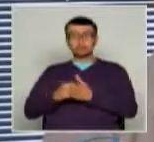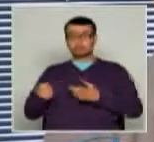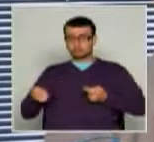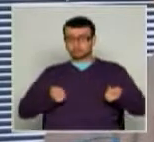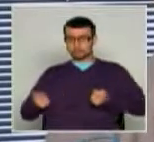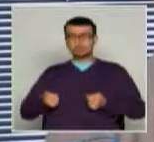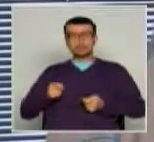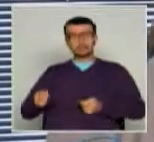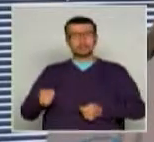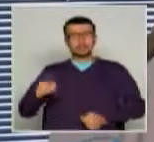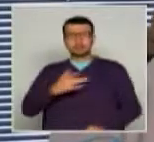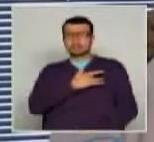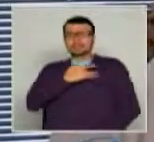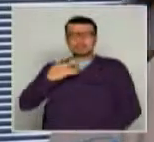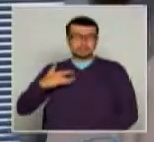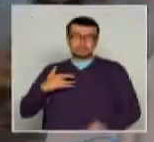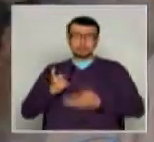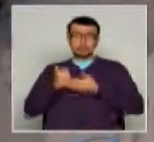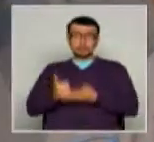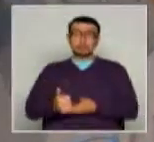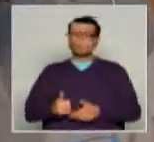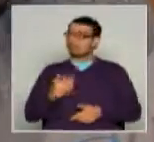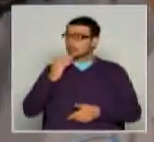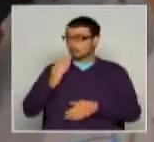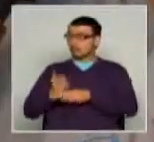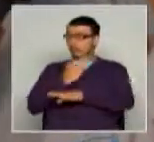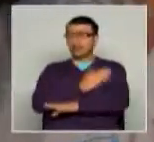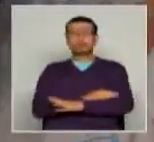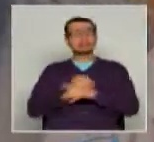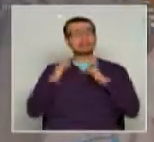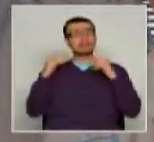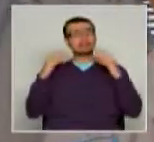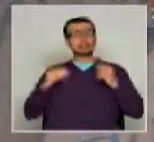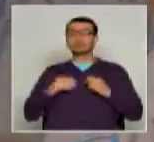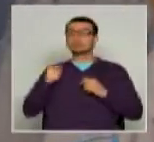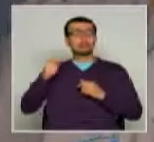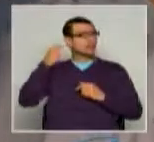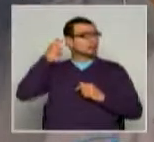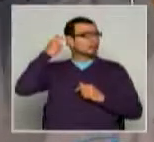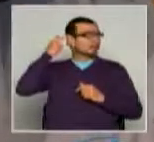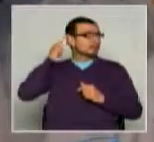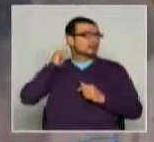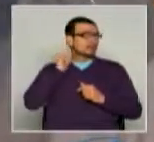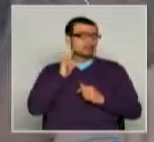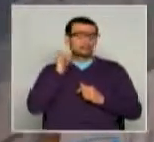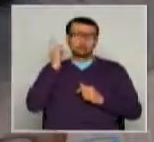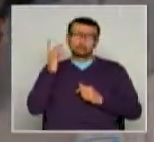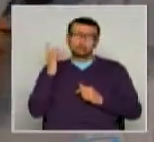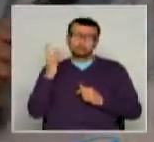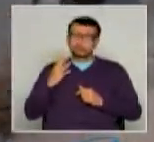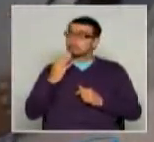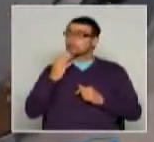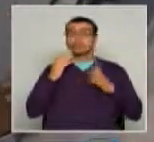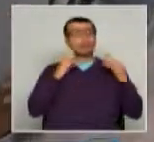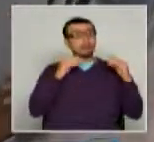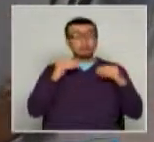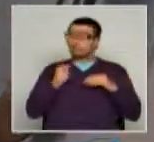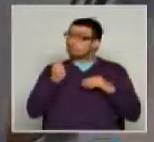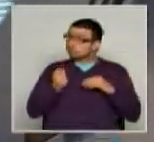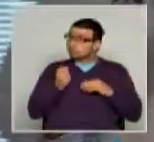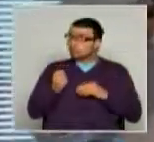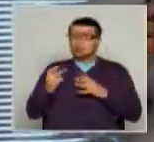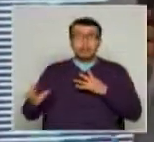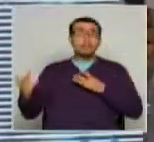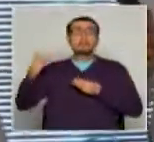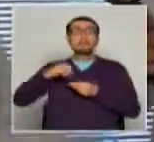terapéutica. Raúl, hablamos ahora de la parte del aurículo. Hablemos un poco y ampliémoslo también con la